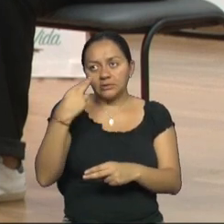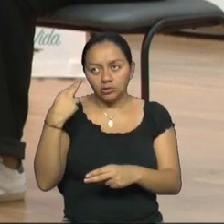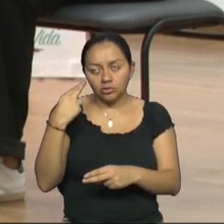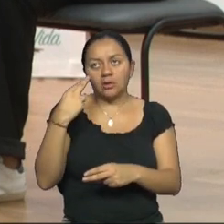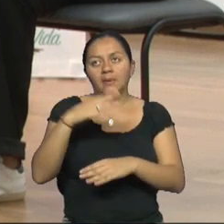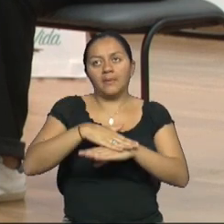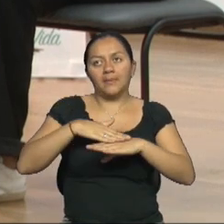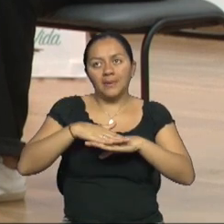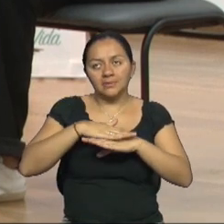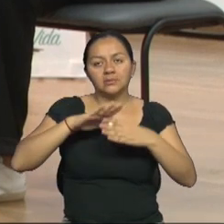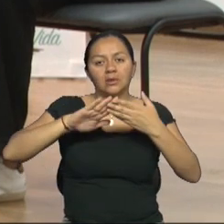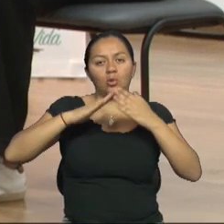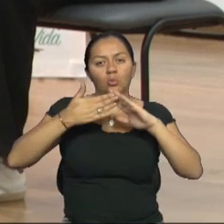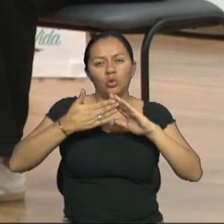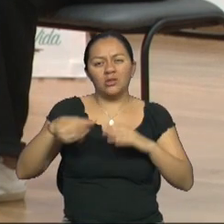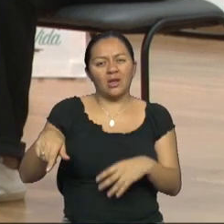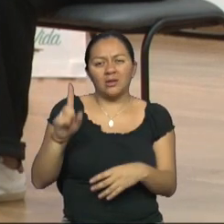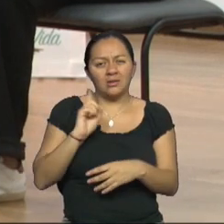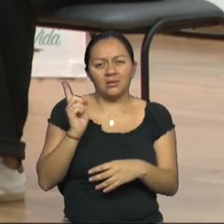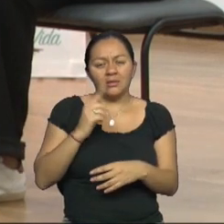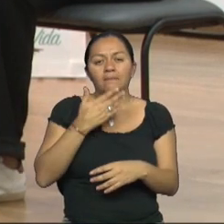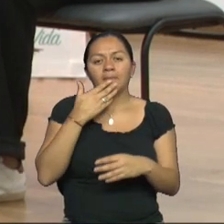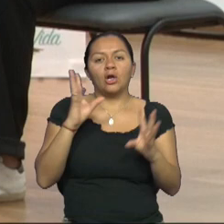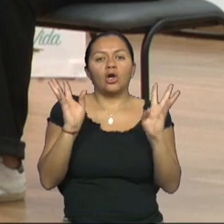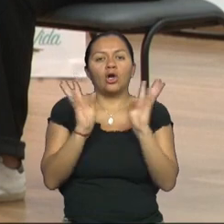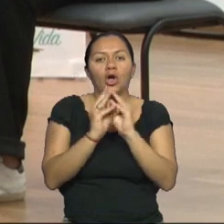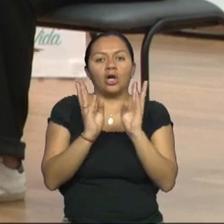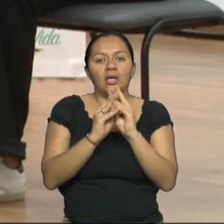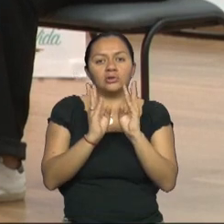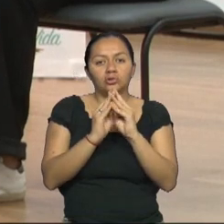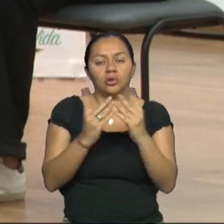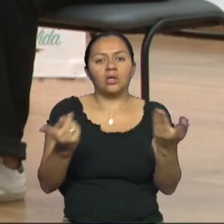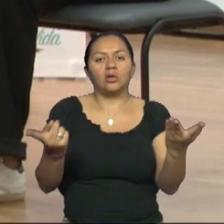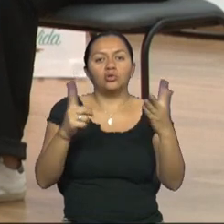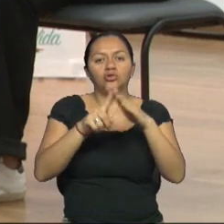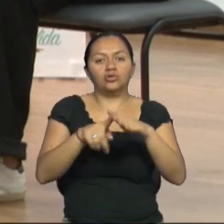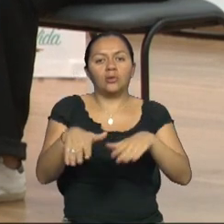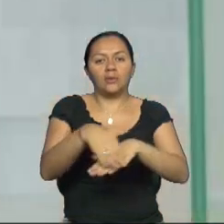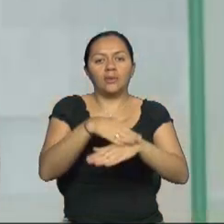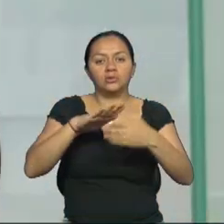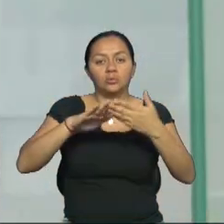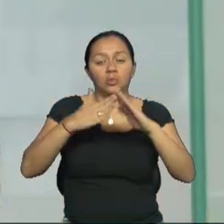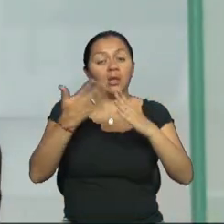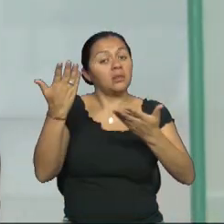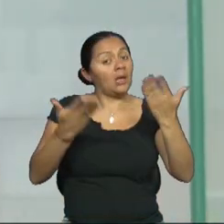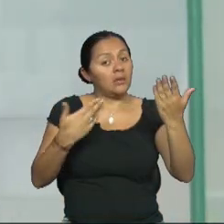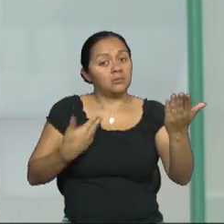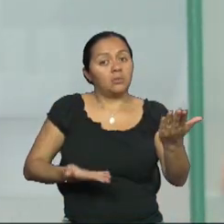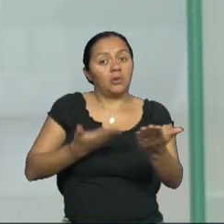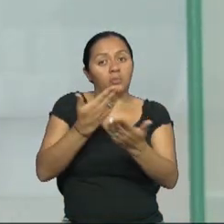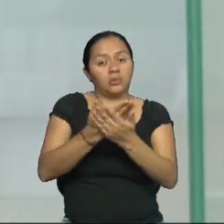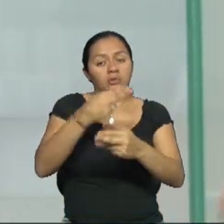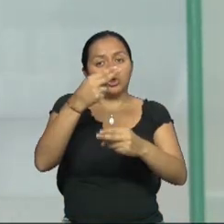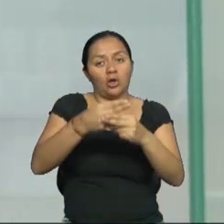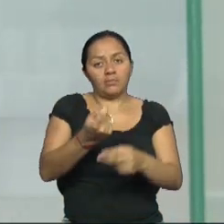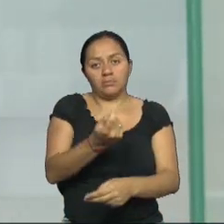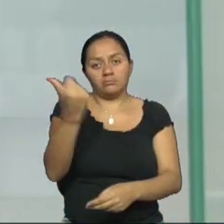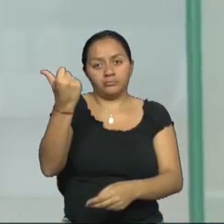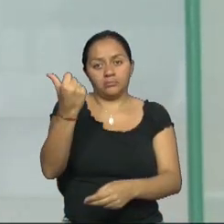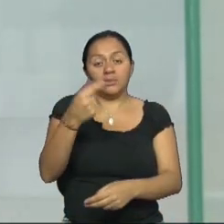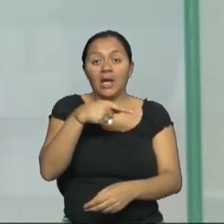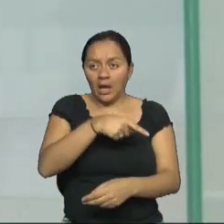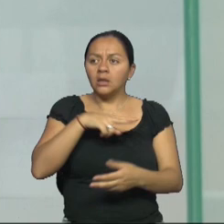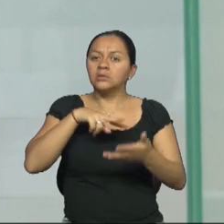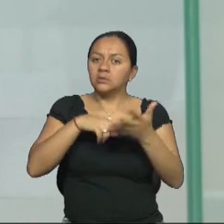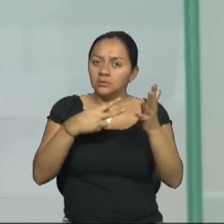comunidad, se llamará Congreso Mundial en Inclusión basada en la comunidad. O sea, habría una transformación que permitiría un